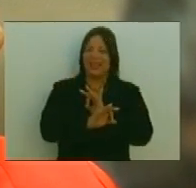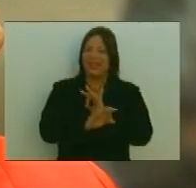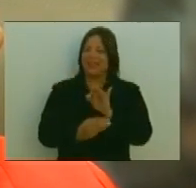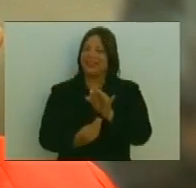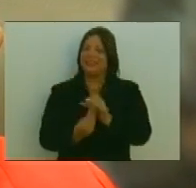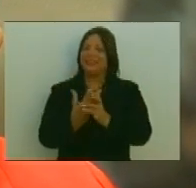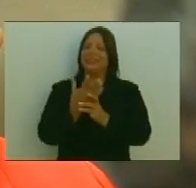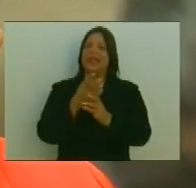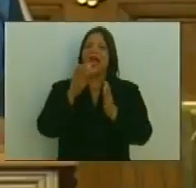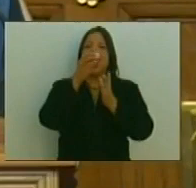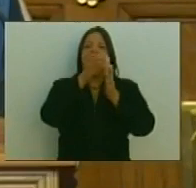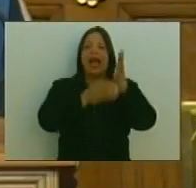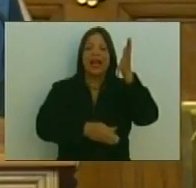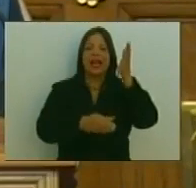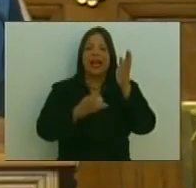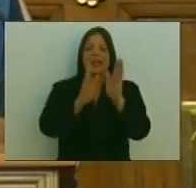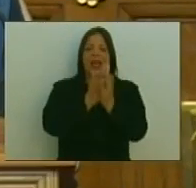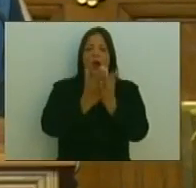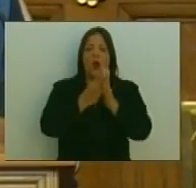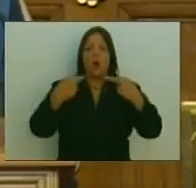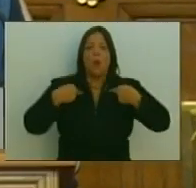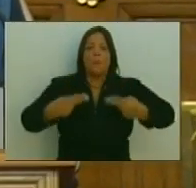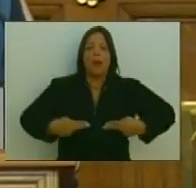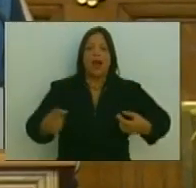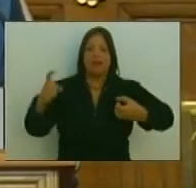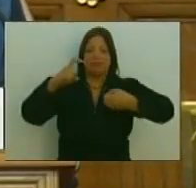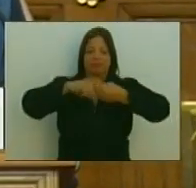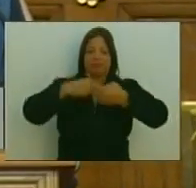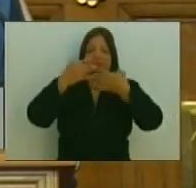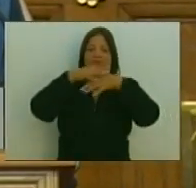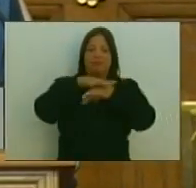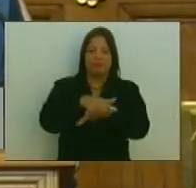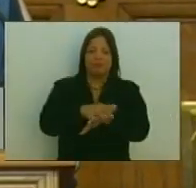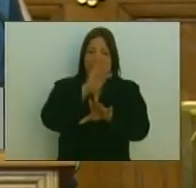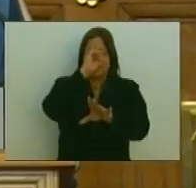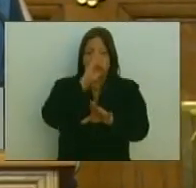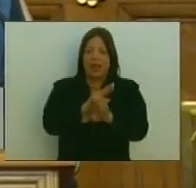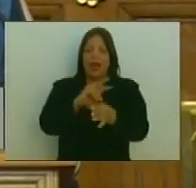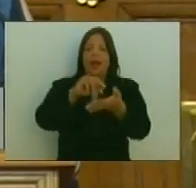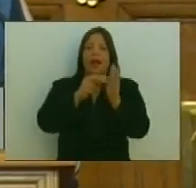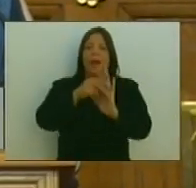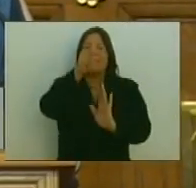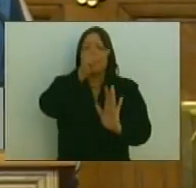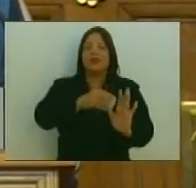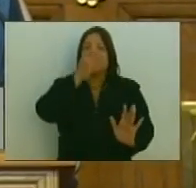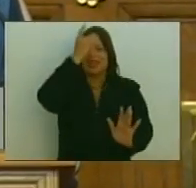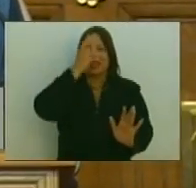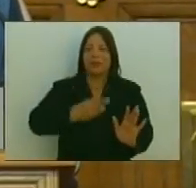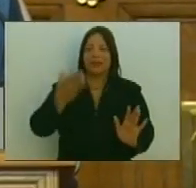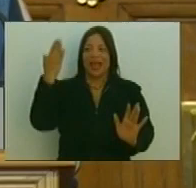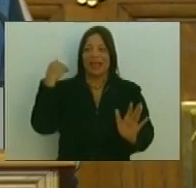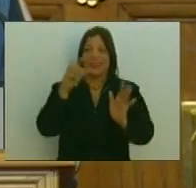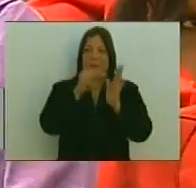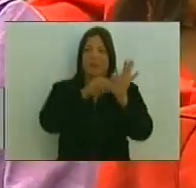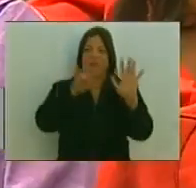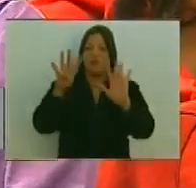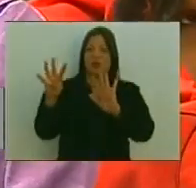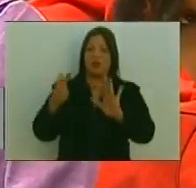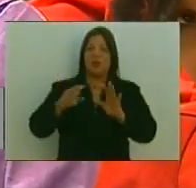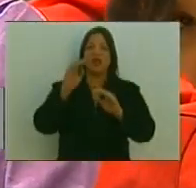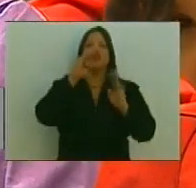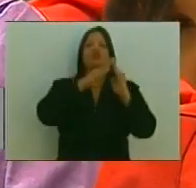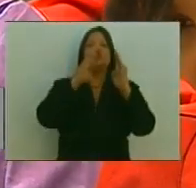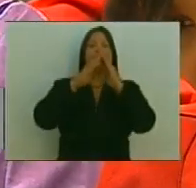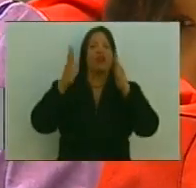una Carta Magna humanista e incluyente, al reconocer por primera vez a las personas con discapacidad como ciudadanos